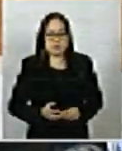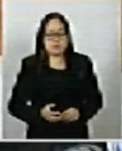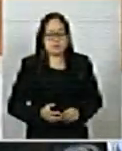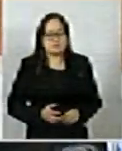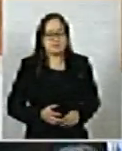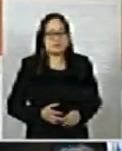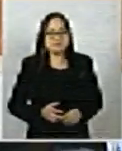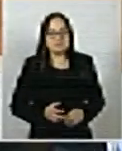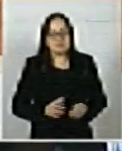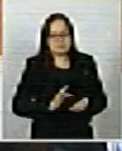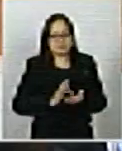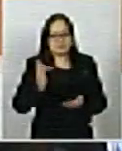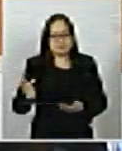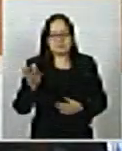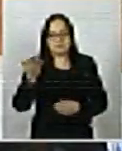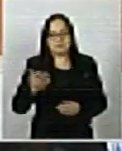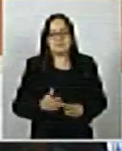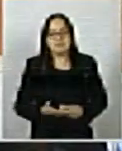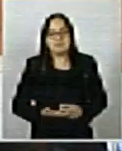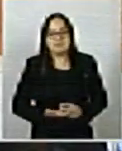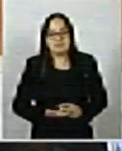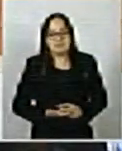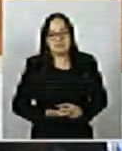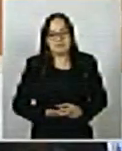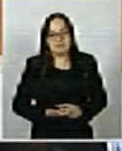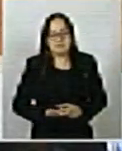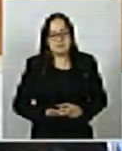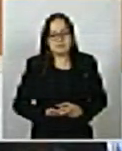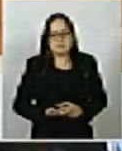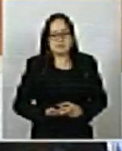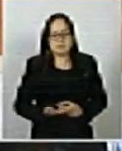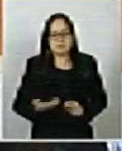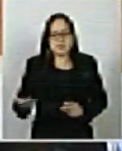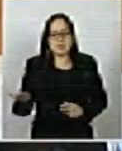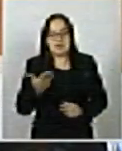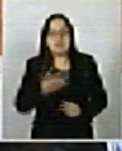Muchas gracias. Adelante, por favor, senador.